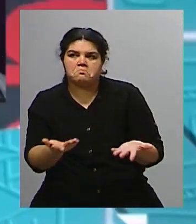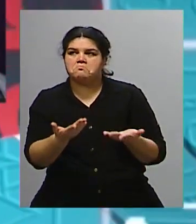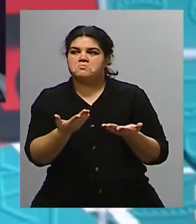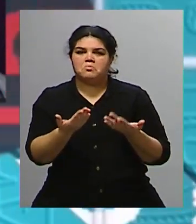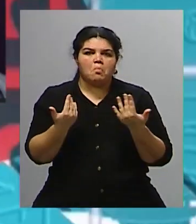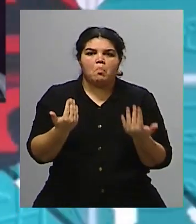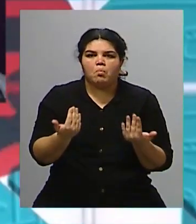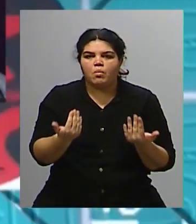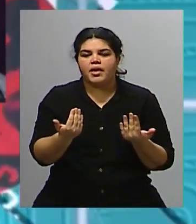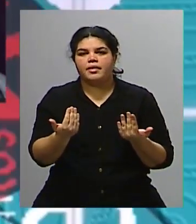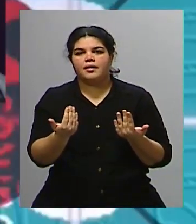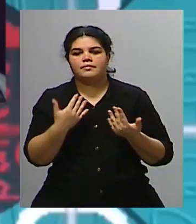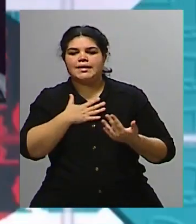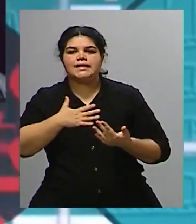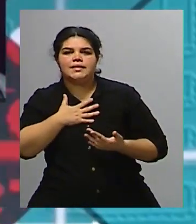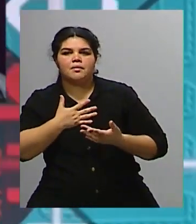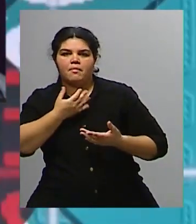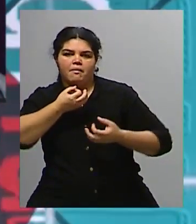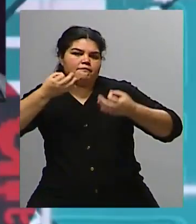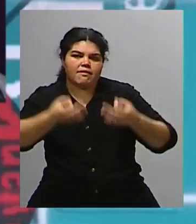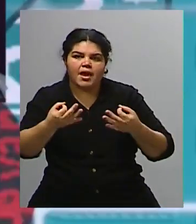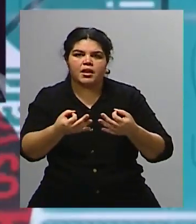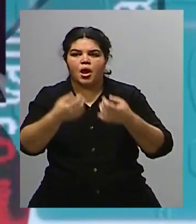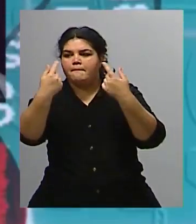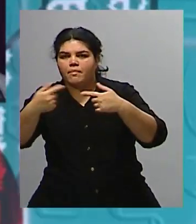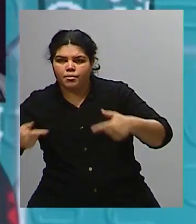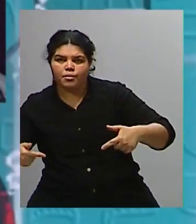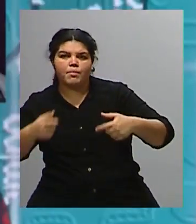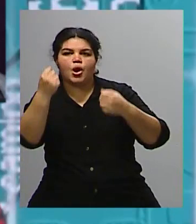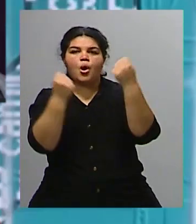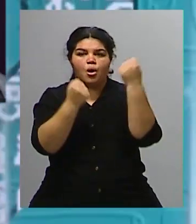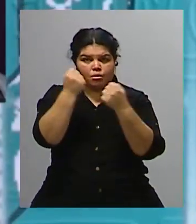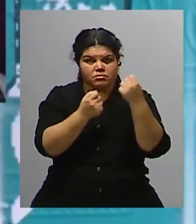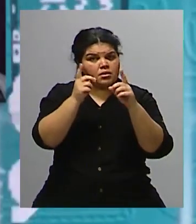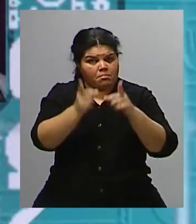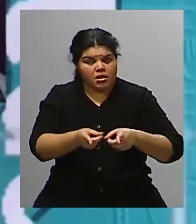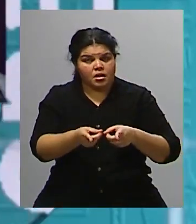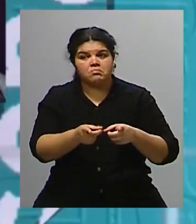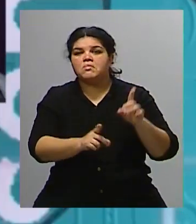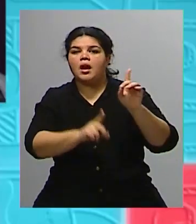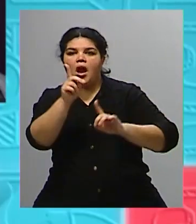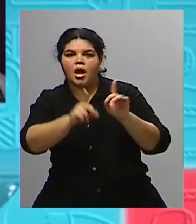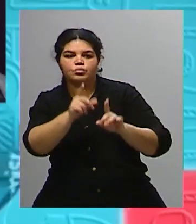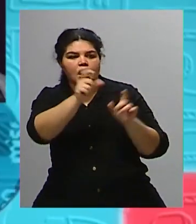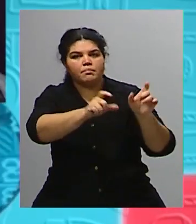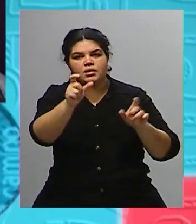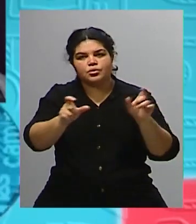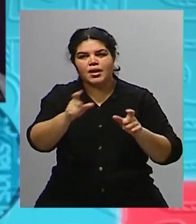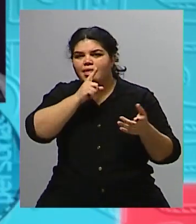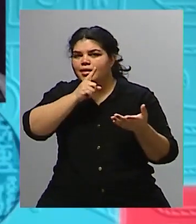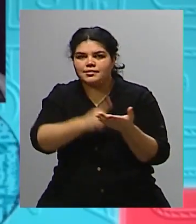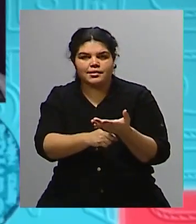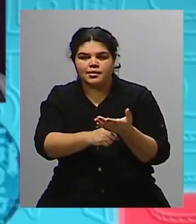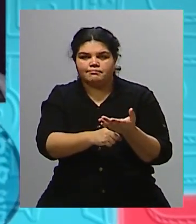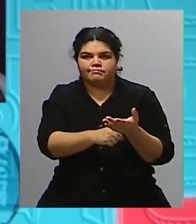porque buscan un bienestar, si se quiere, material, económico, pero también hay quienes migran por una cuestión de verse forzados, porque su